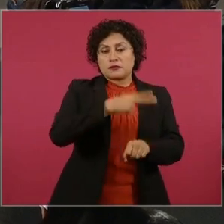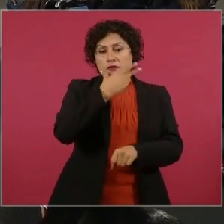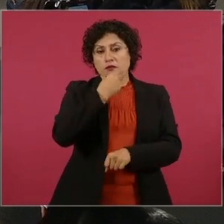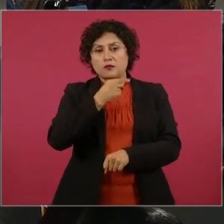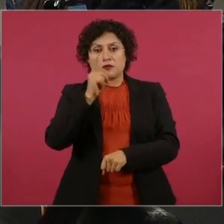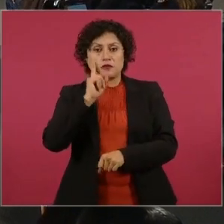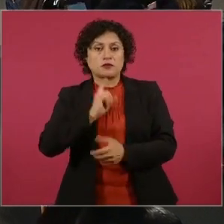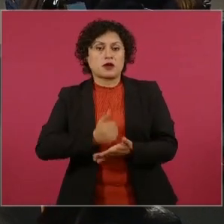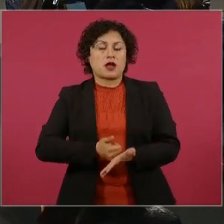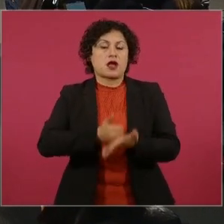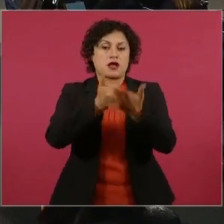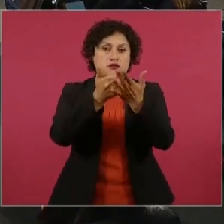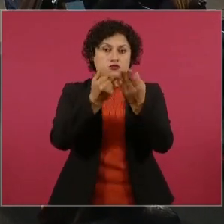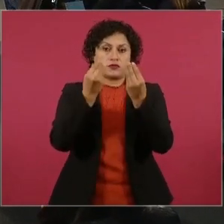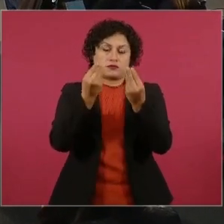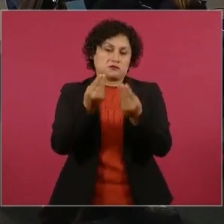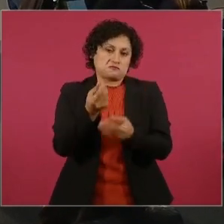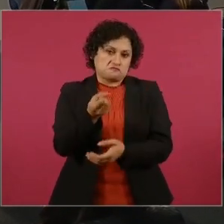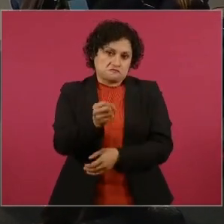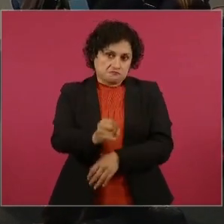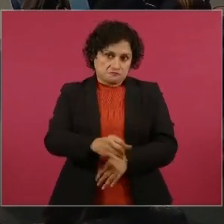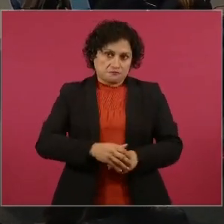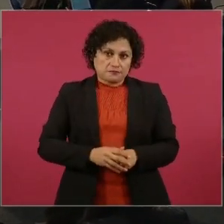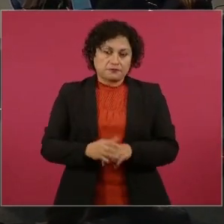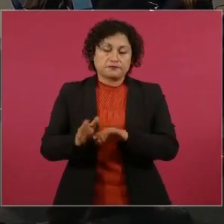eh Recuerden